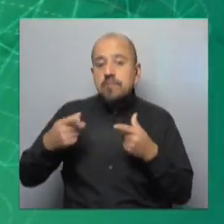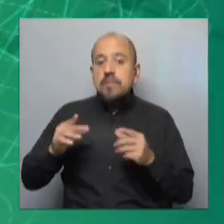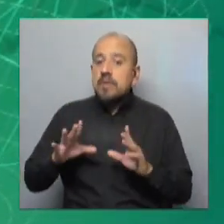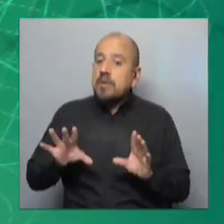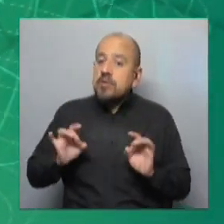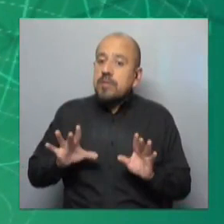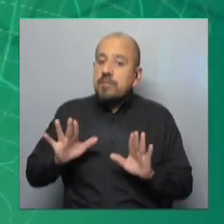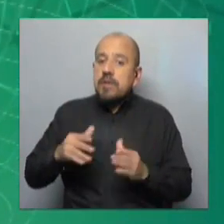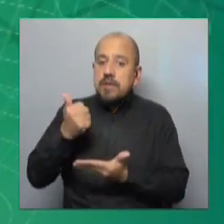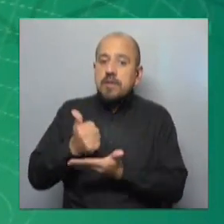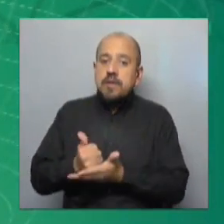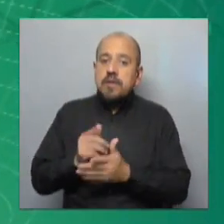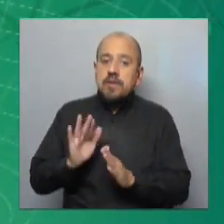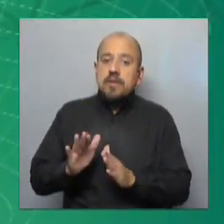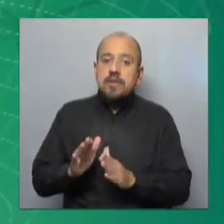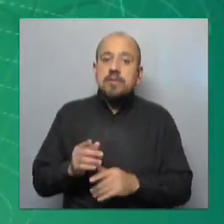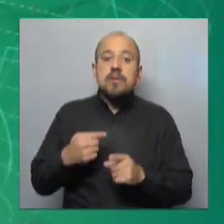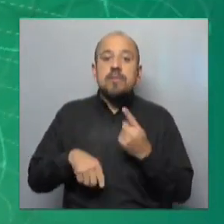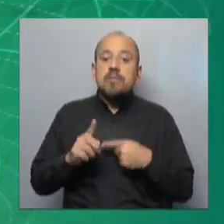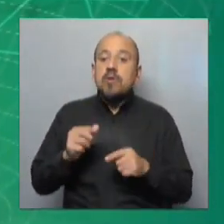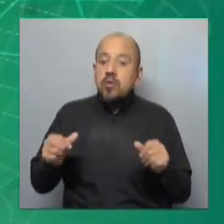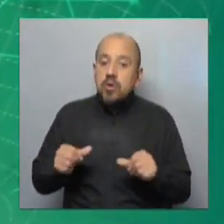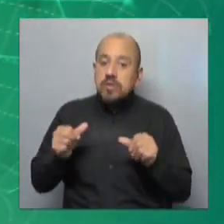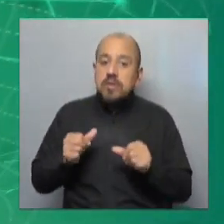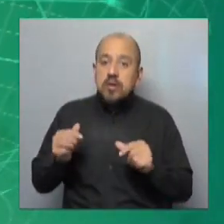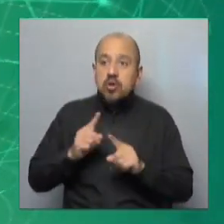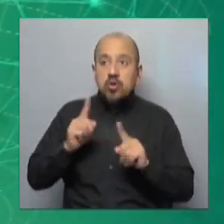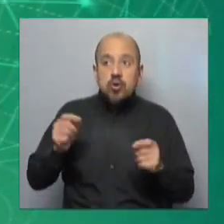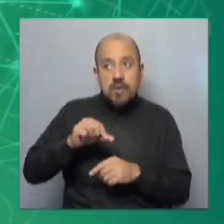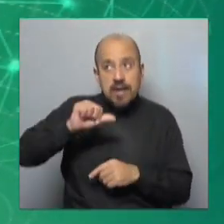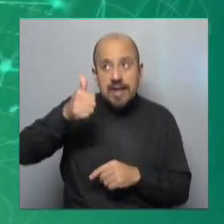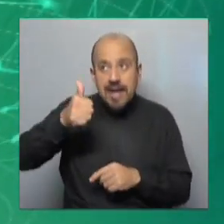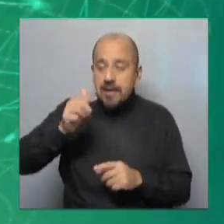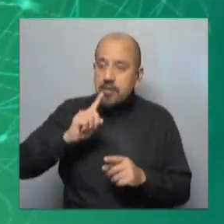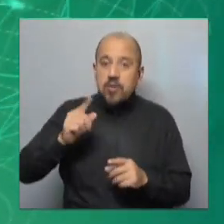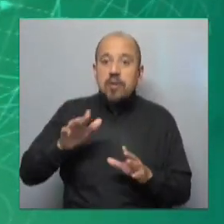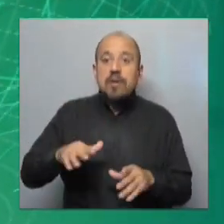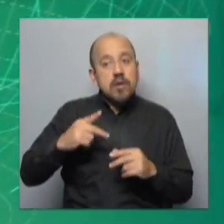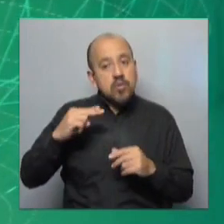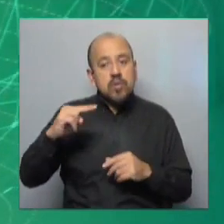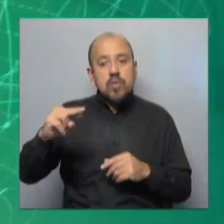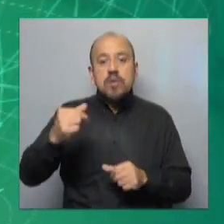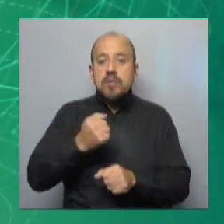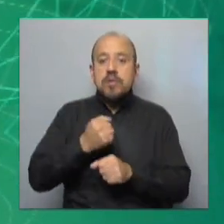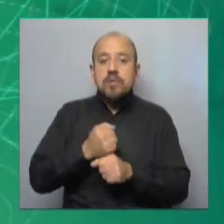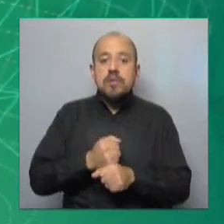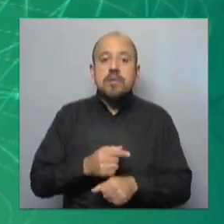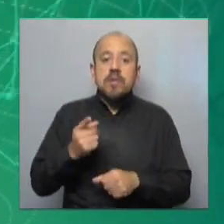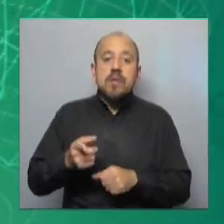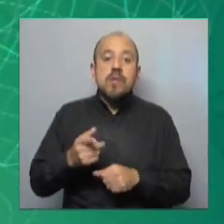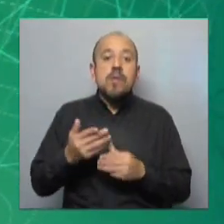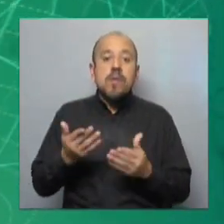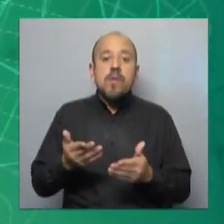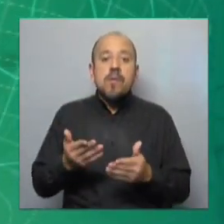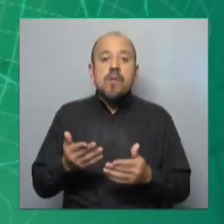mantenerse en el mercado sí pero lo hacen para no perder el mercado a costos que